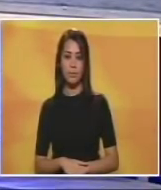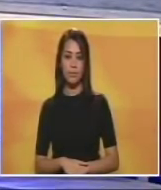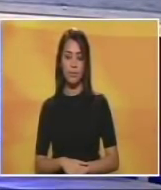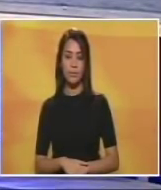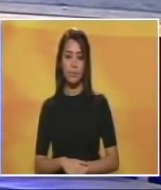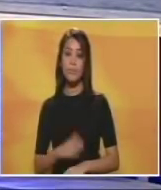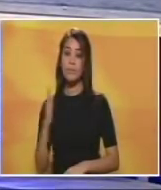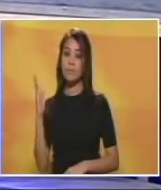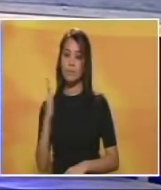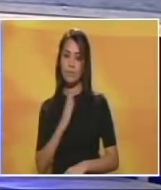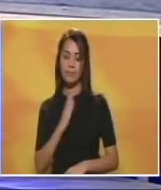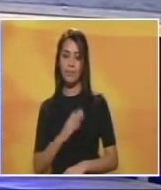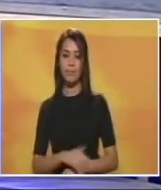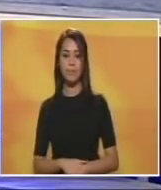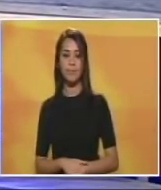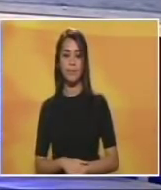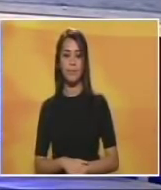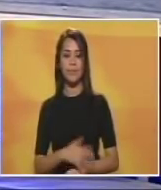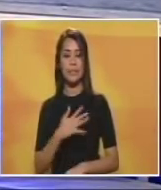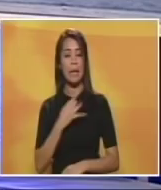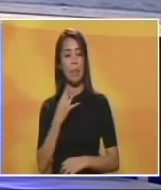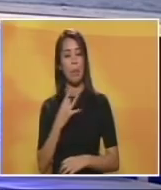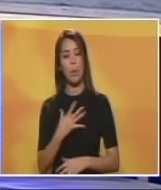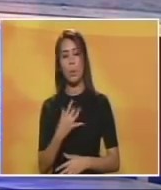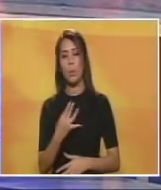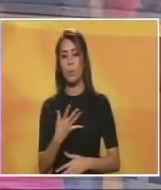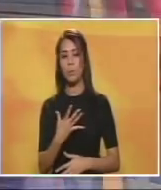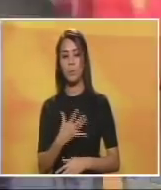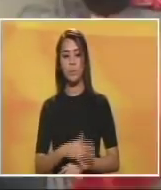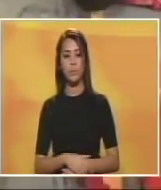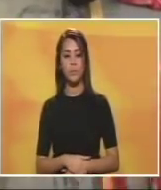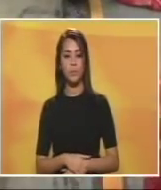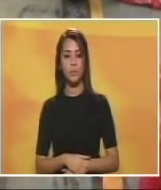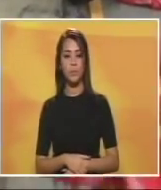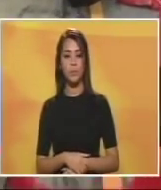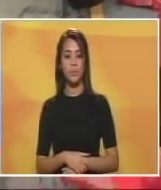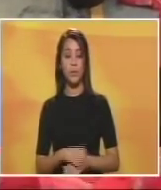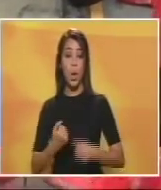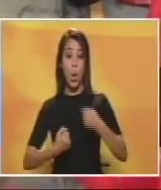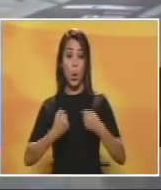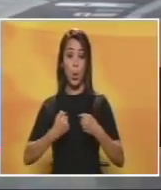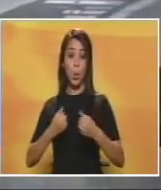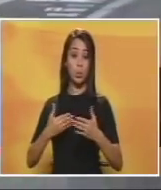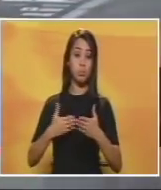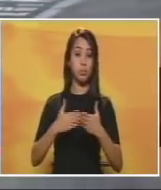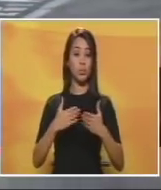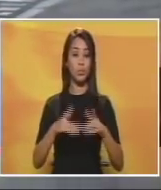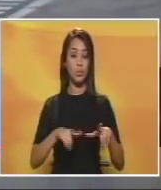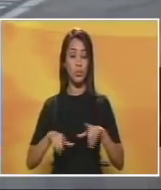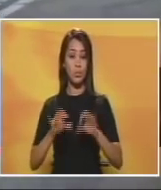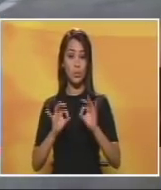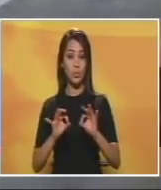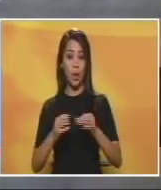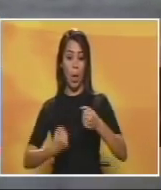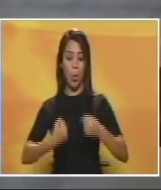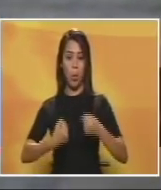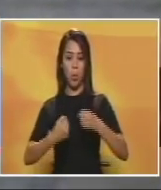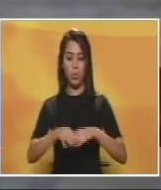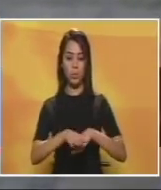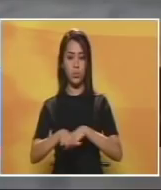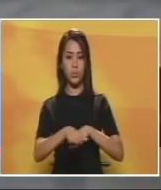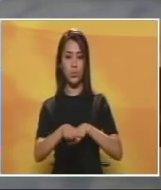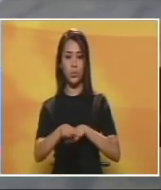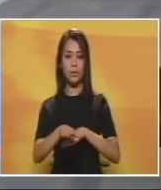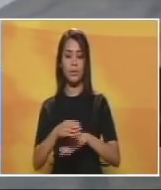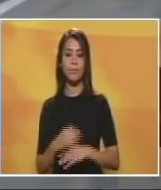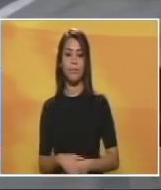Y al regreso, ¡qué dolor! Piloto finlandés atropella a mecánico en carrera del Golfo